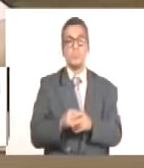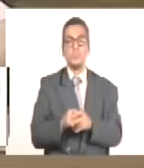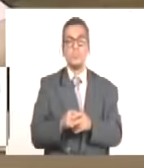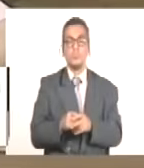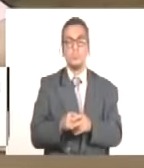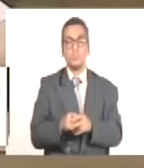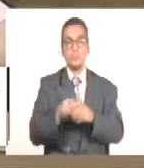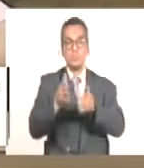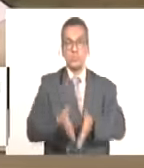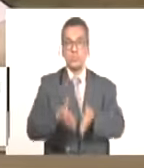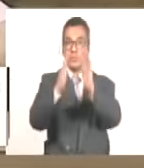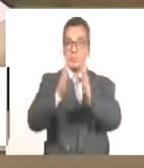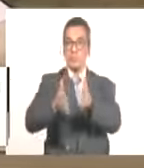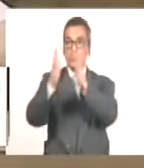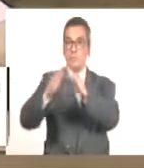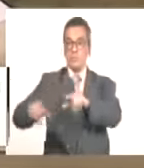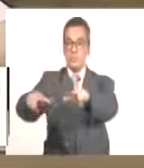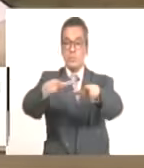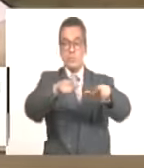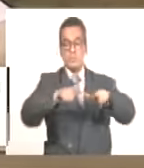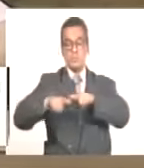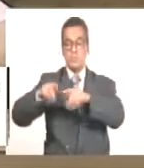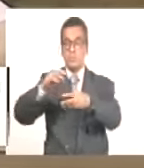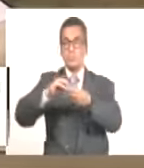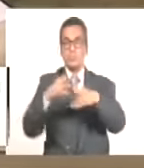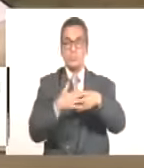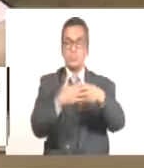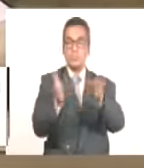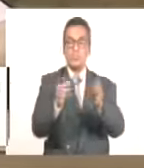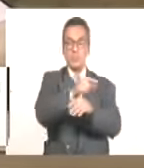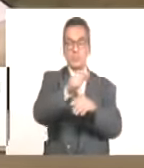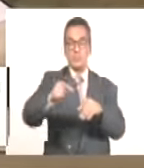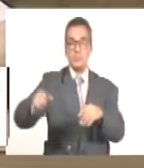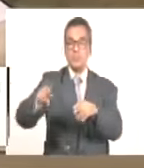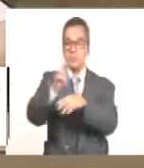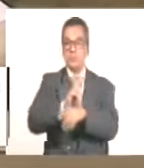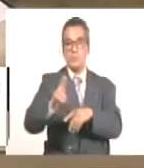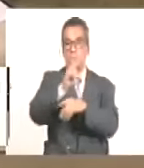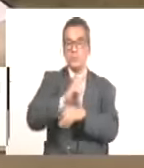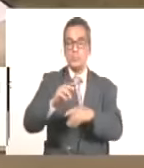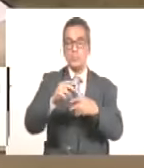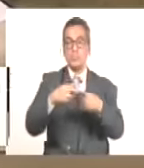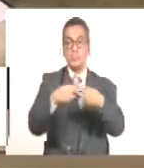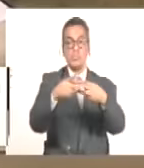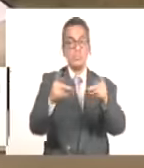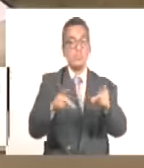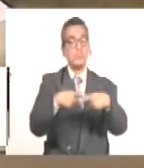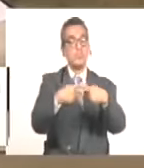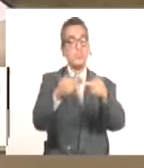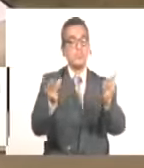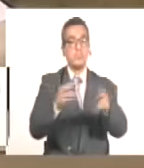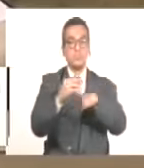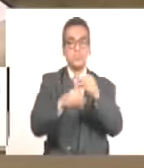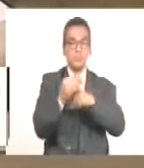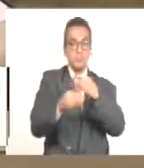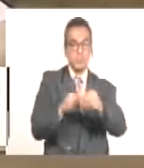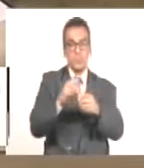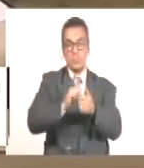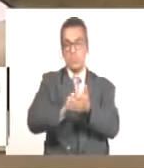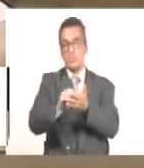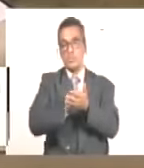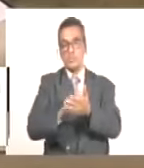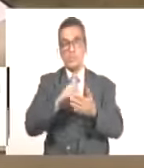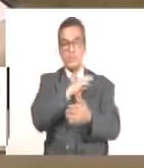adecúen edificaciones, áreas comunes o espacios abiertos al público o de uso público deberán realizarlo de acuerdo a lo establecido en